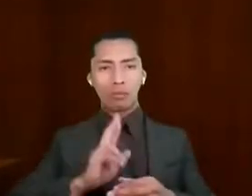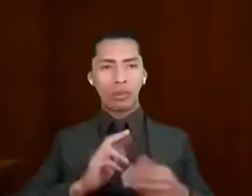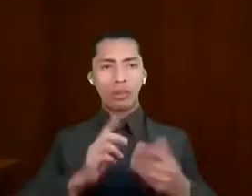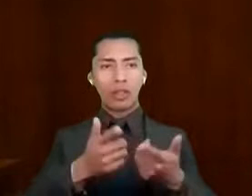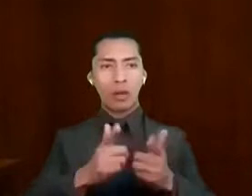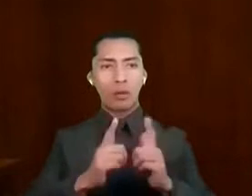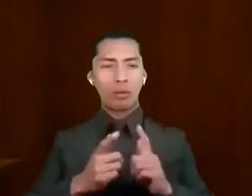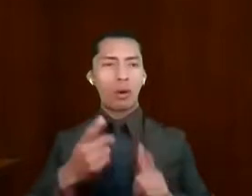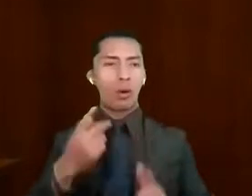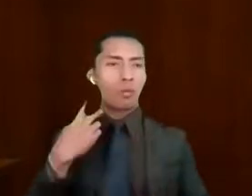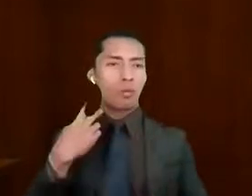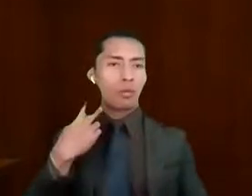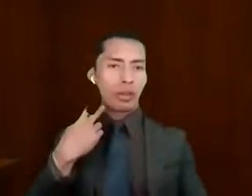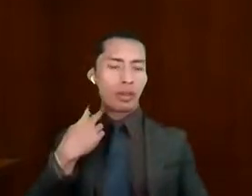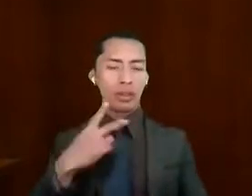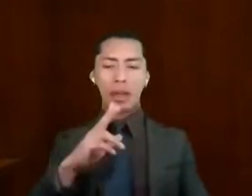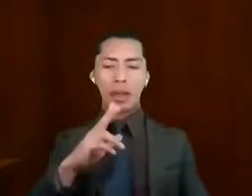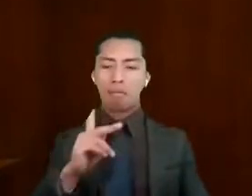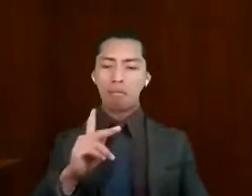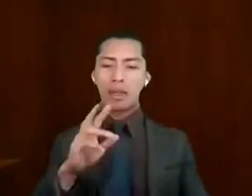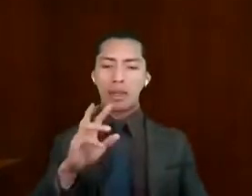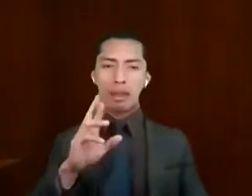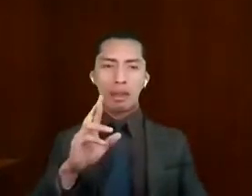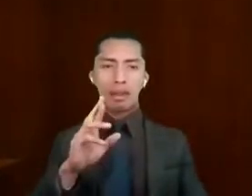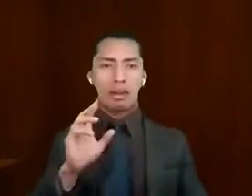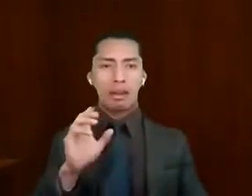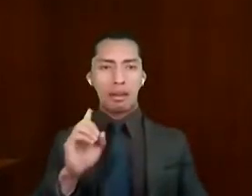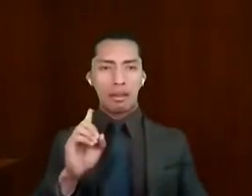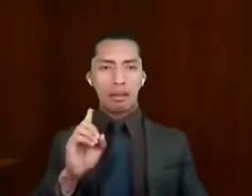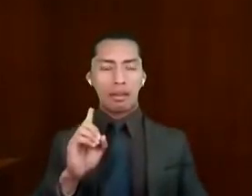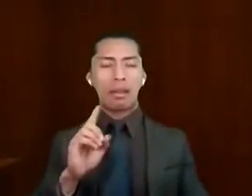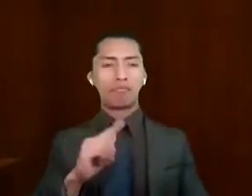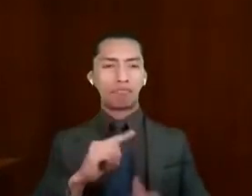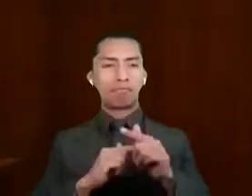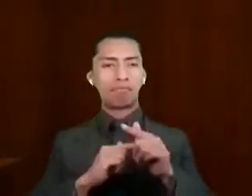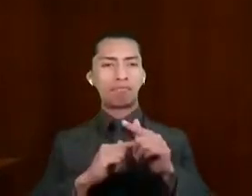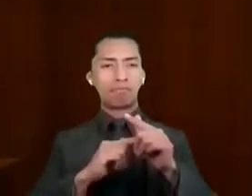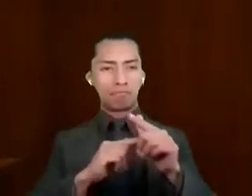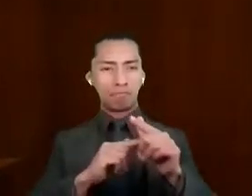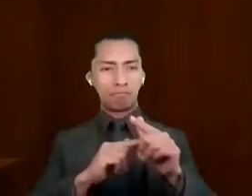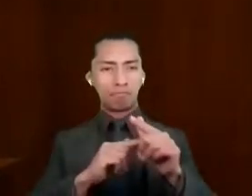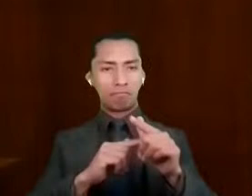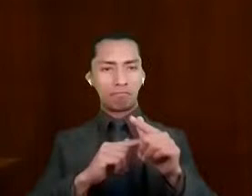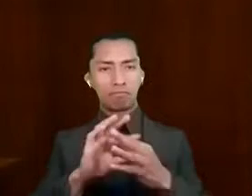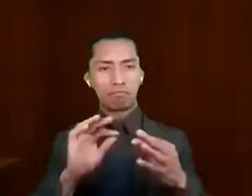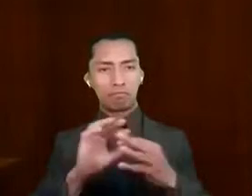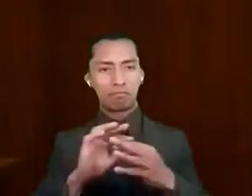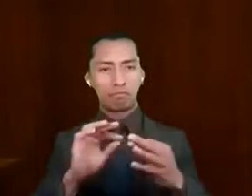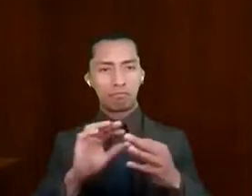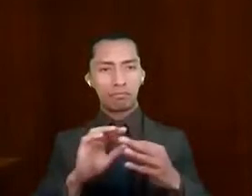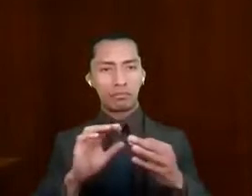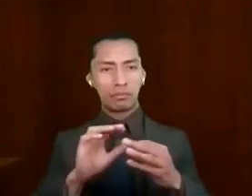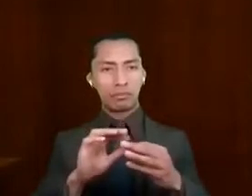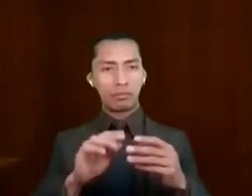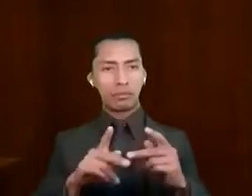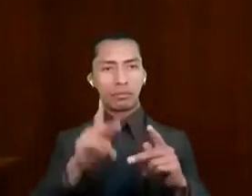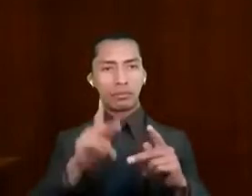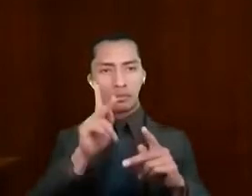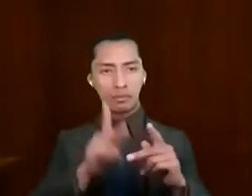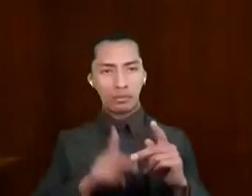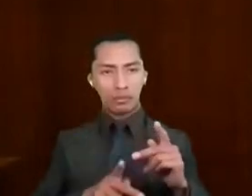darle su debido seguimiento. Me quedé en mi participación con el tema de la